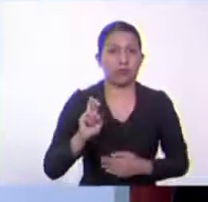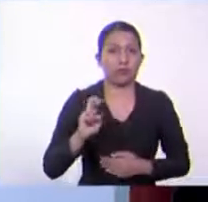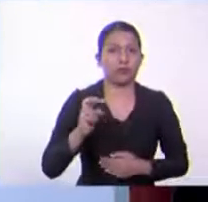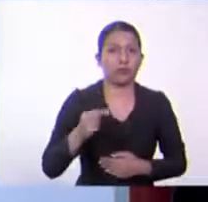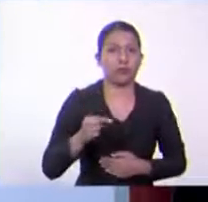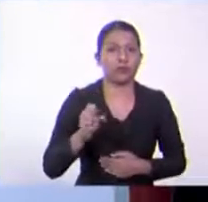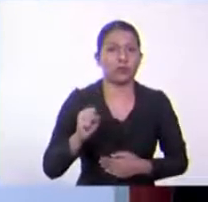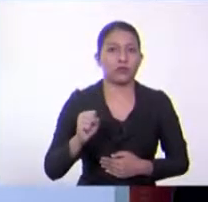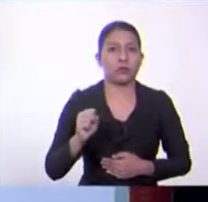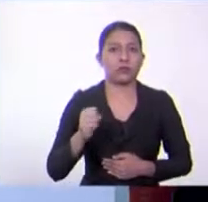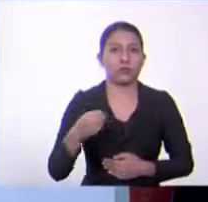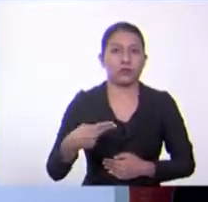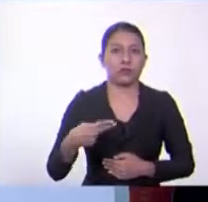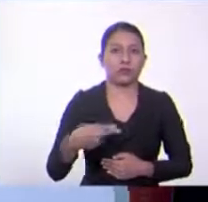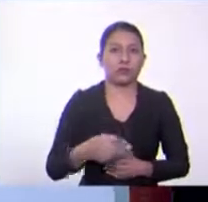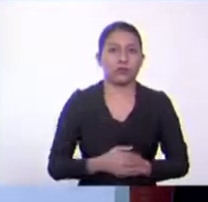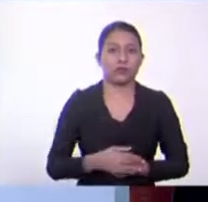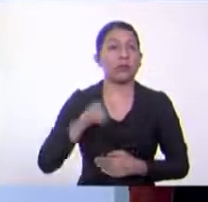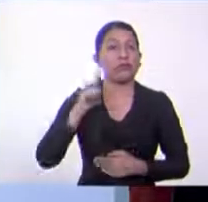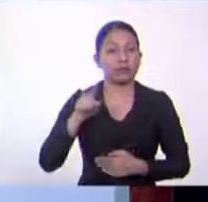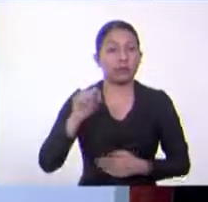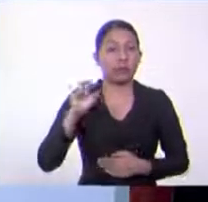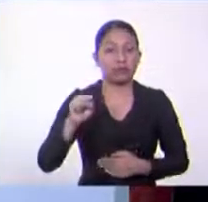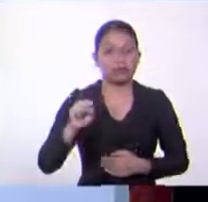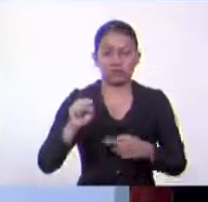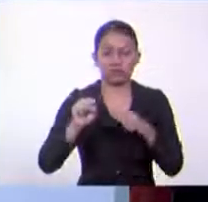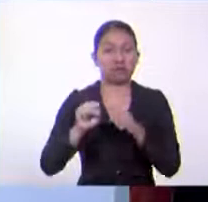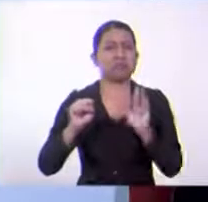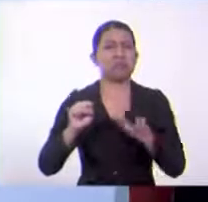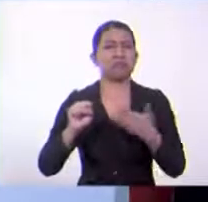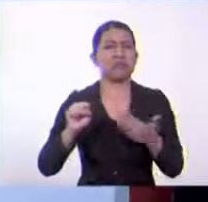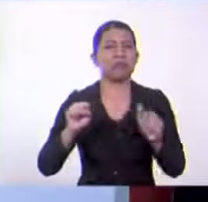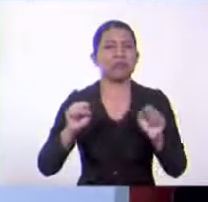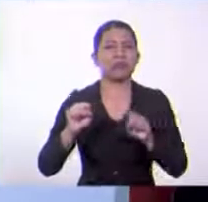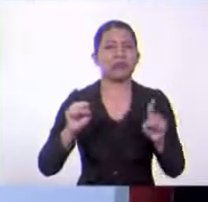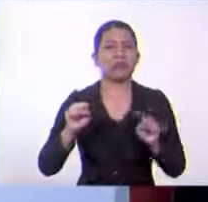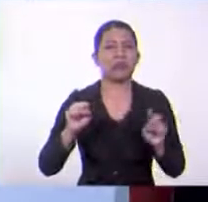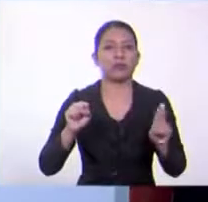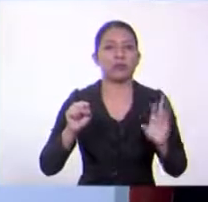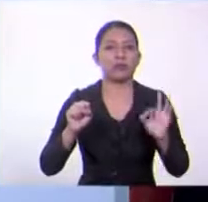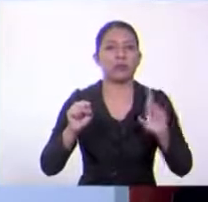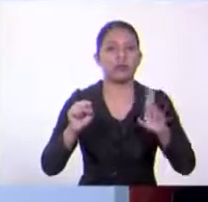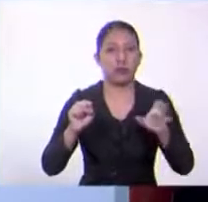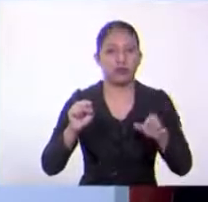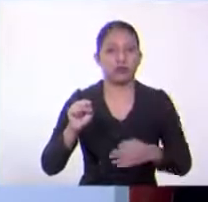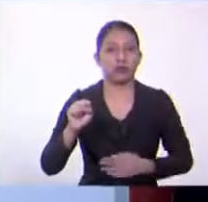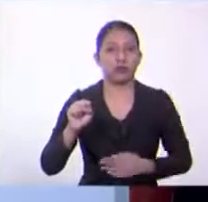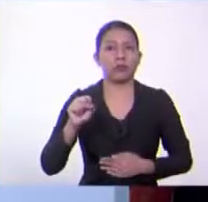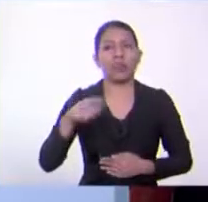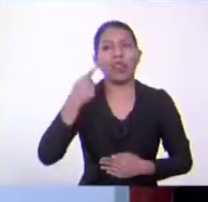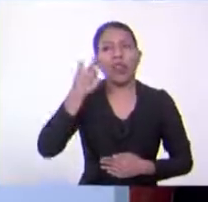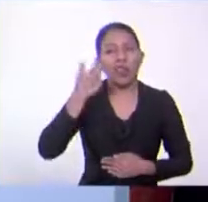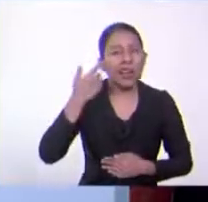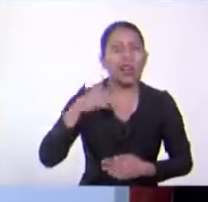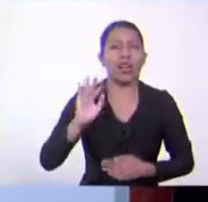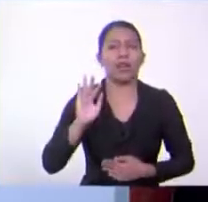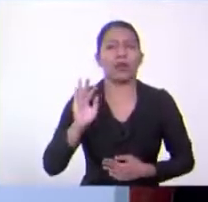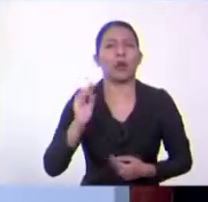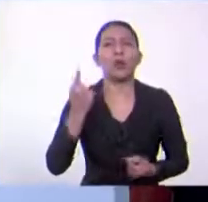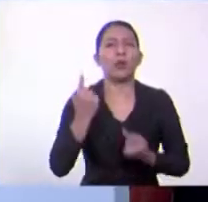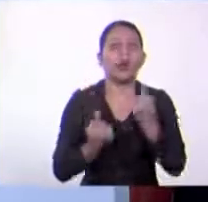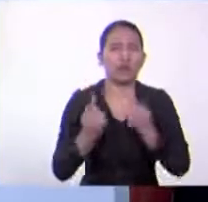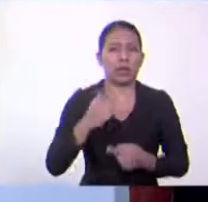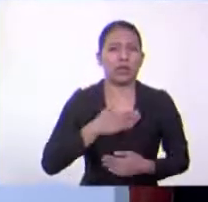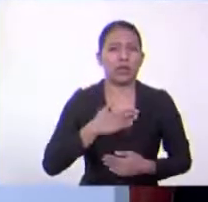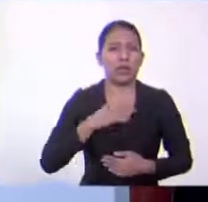RSH. Esta S es azufre. Tenemos el ejemplo en el cual tenemos un R